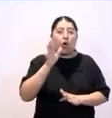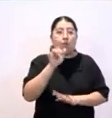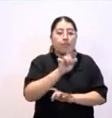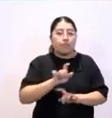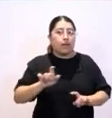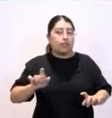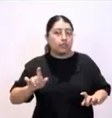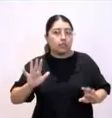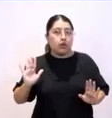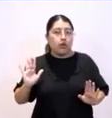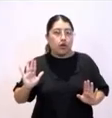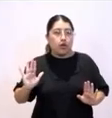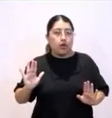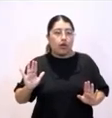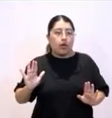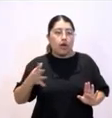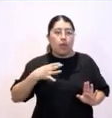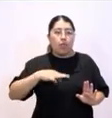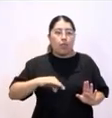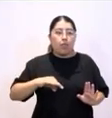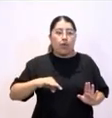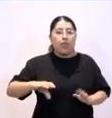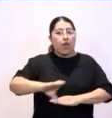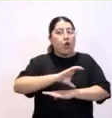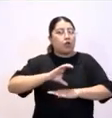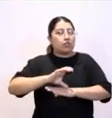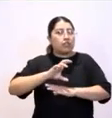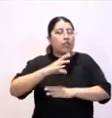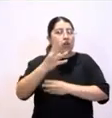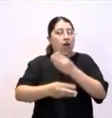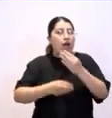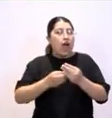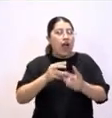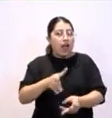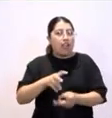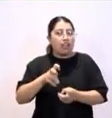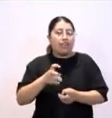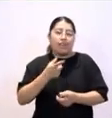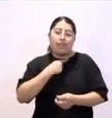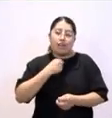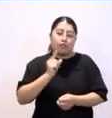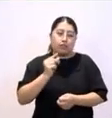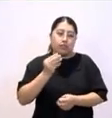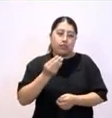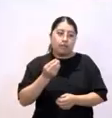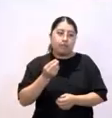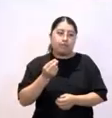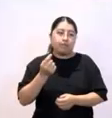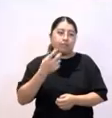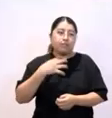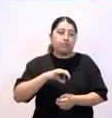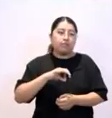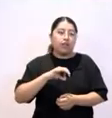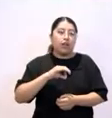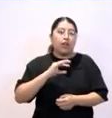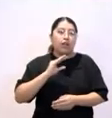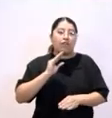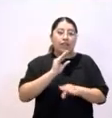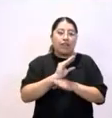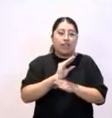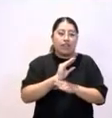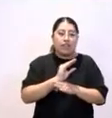persona no le gusta mucho al consejero de Hacienda, porque a ver si va a decir el Gobierno de España, vamos a financiar X euros por